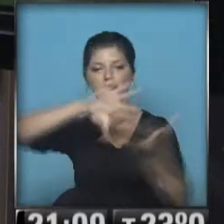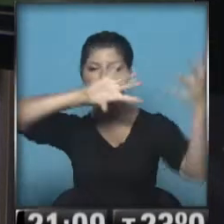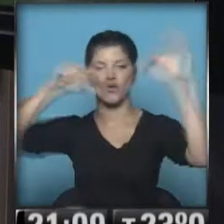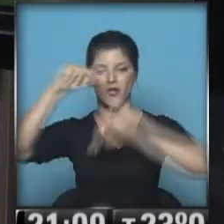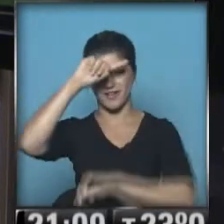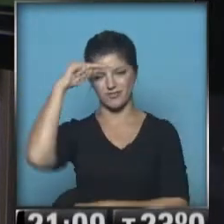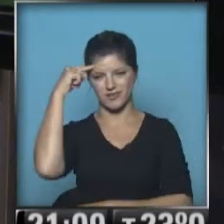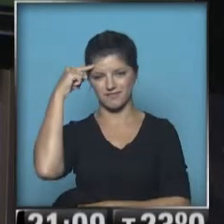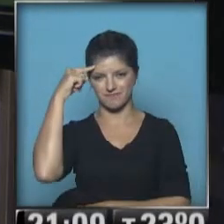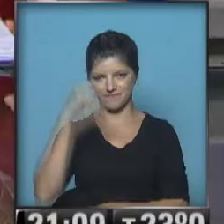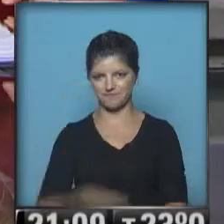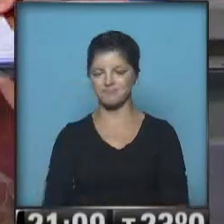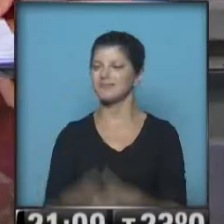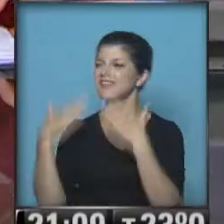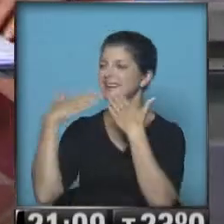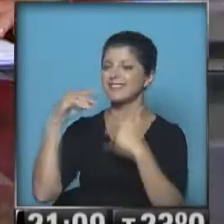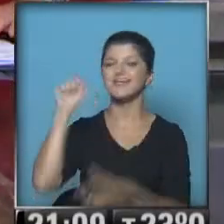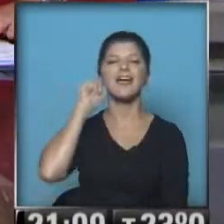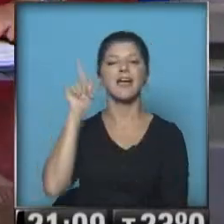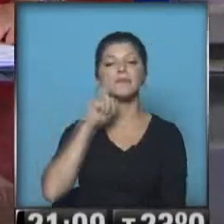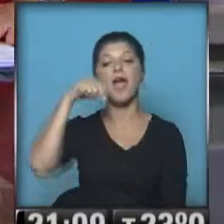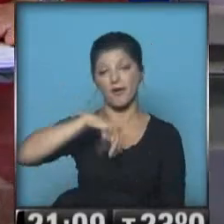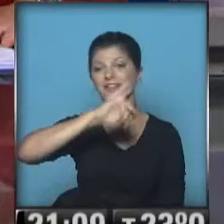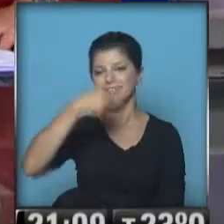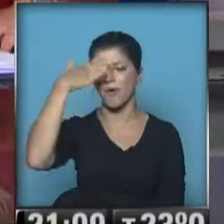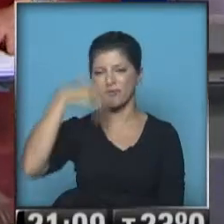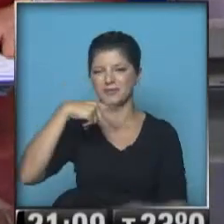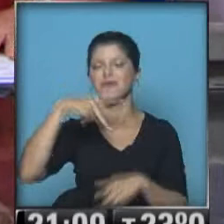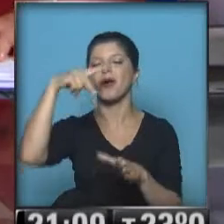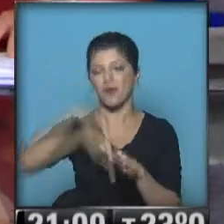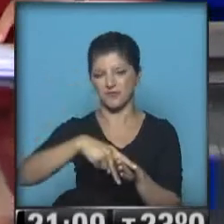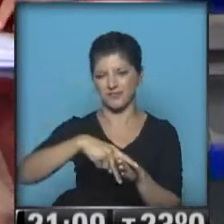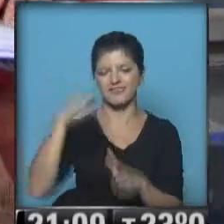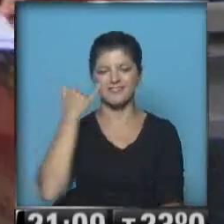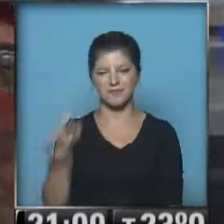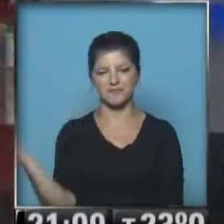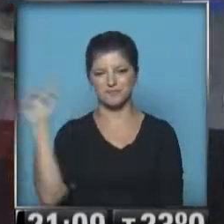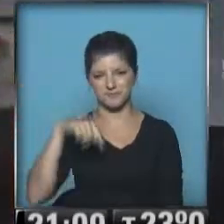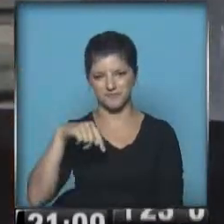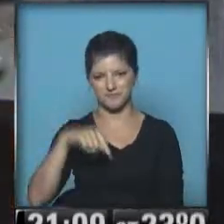Meteorológico Nacional. Gracias, Gaby. Ahora sí, la última pausa. Ya volvemos.